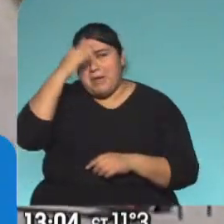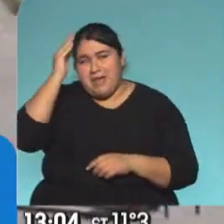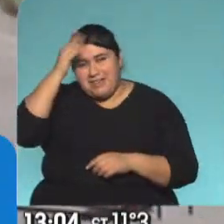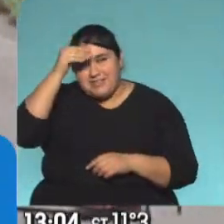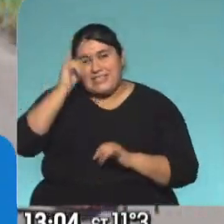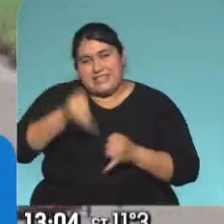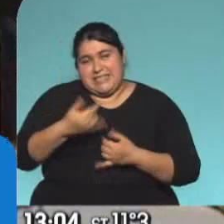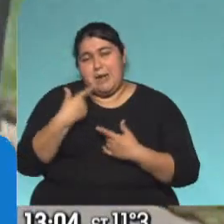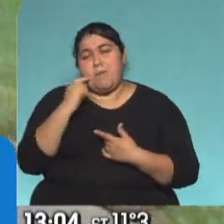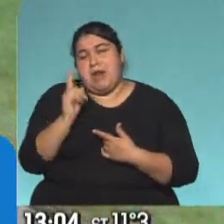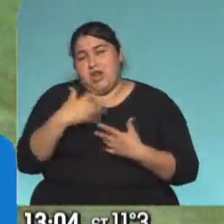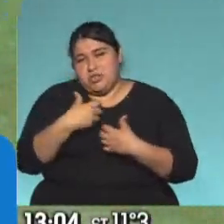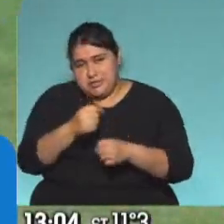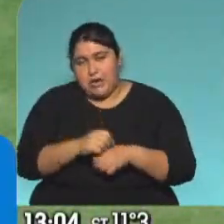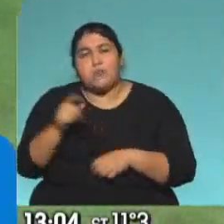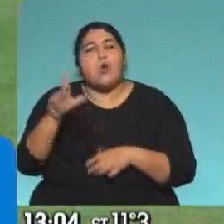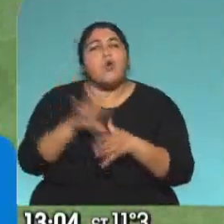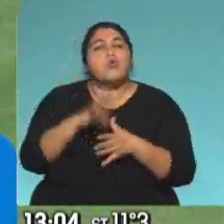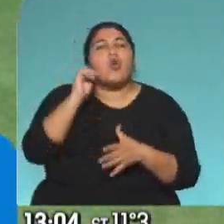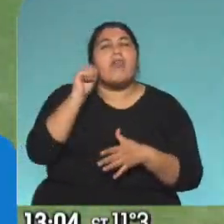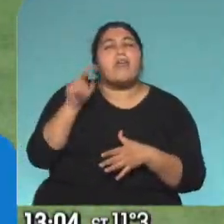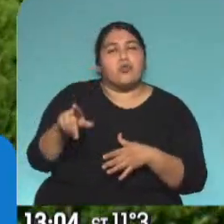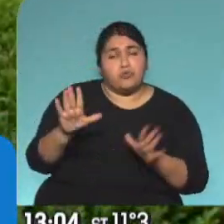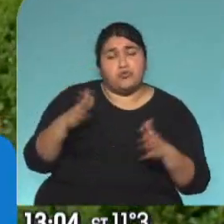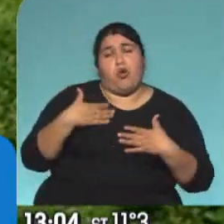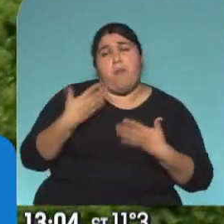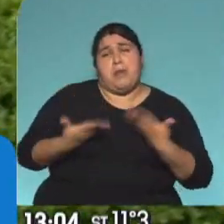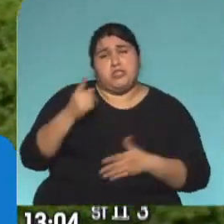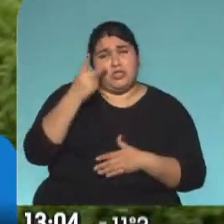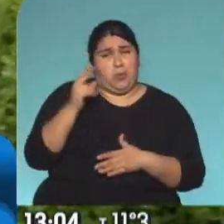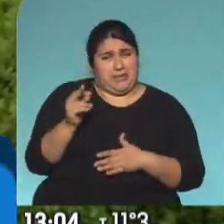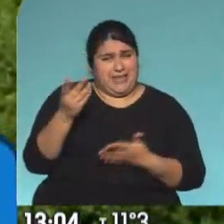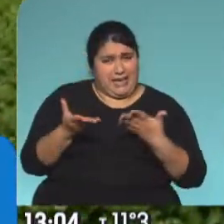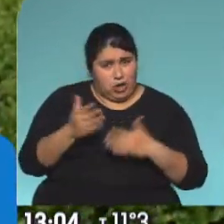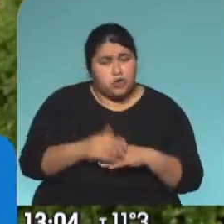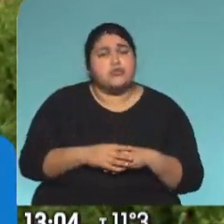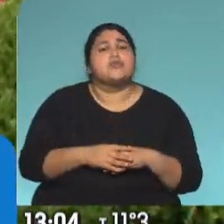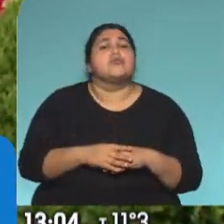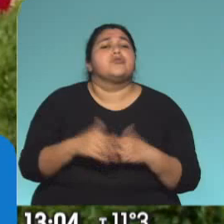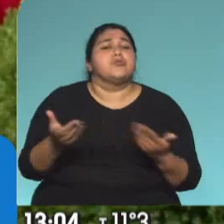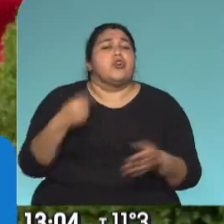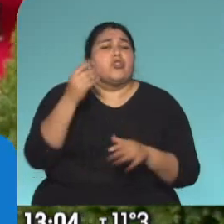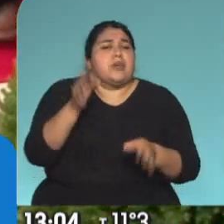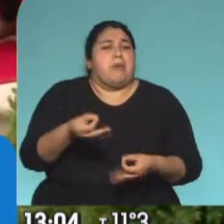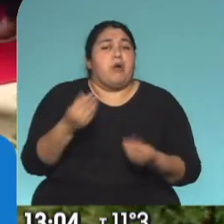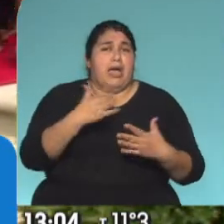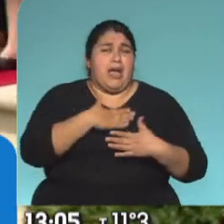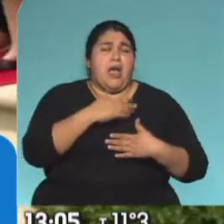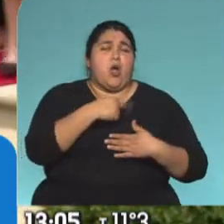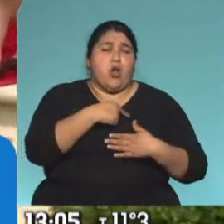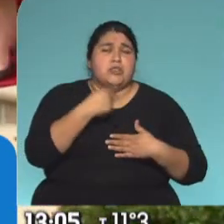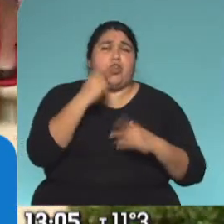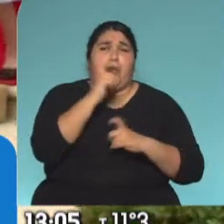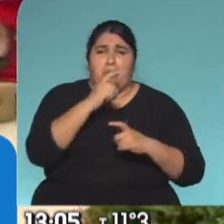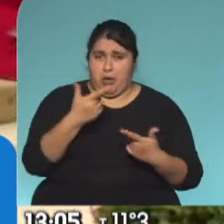principio, está en edad de riesgo, pesa 120 kilos. Hasta donde se sabe no tiene problemas cardíacos de ningún tipo,